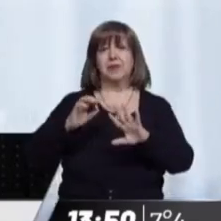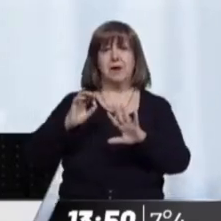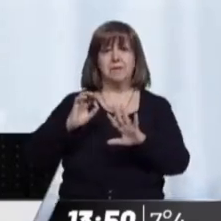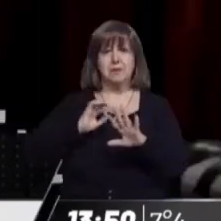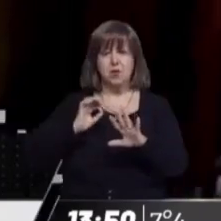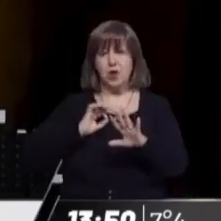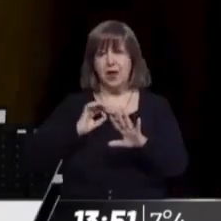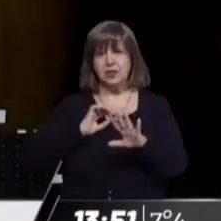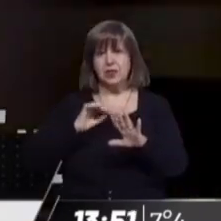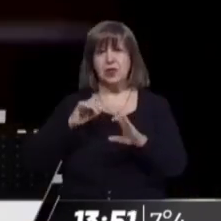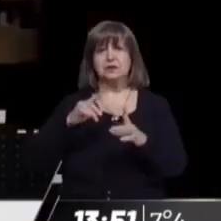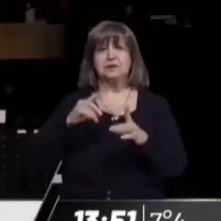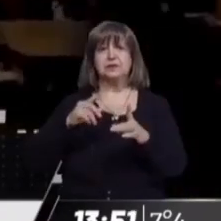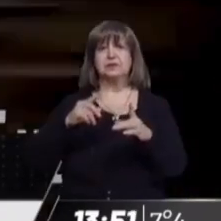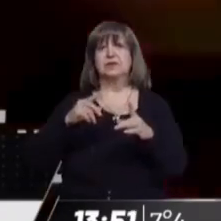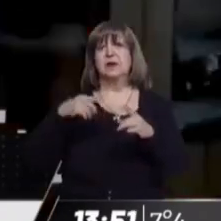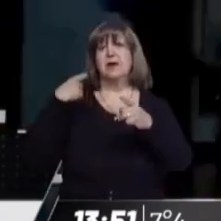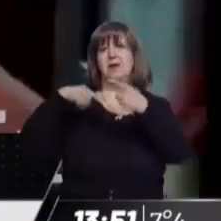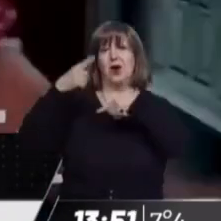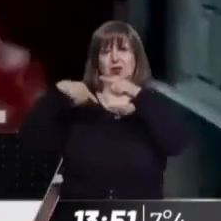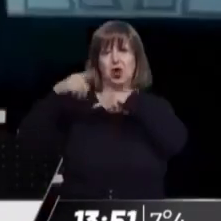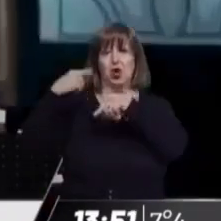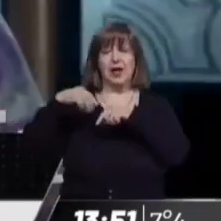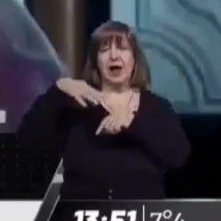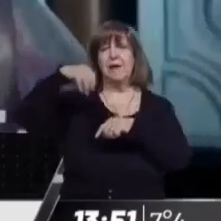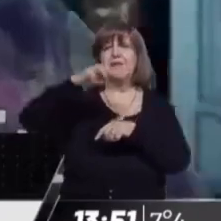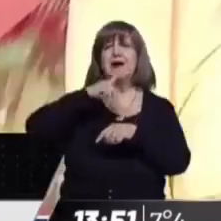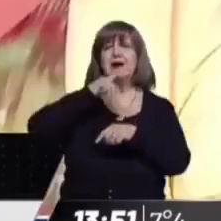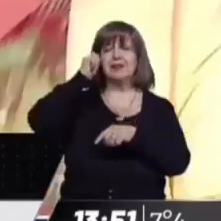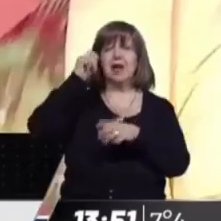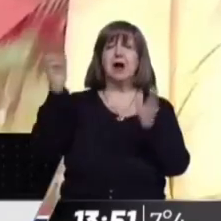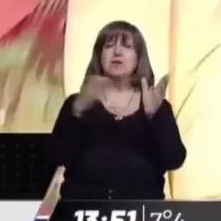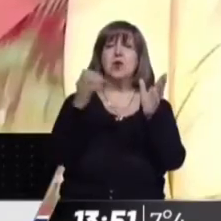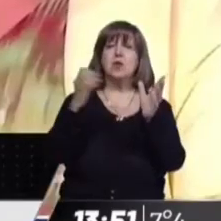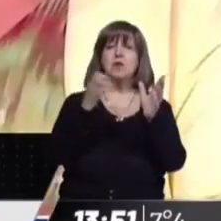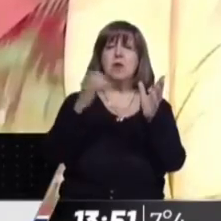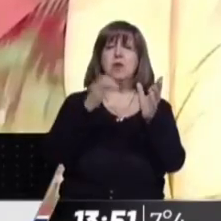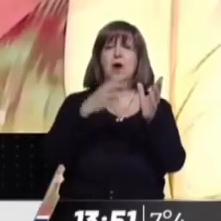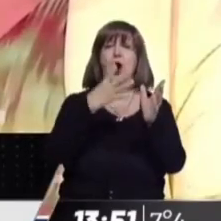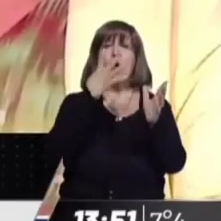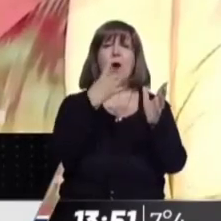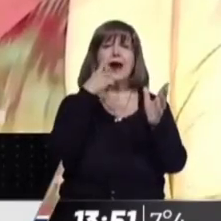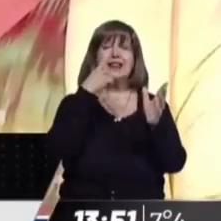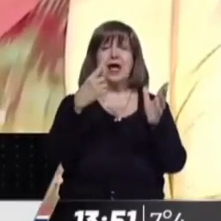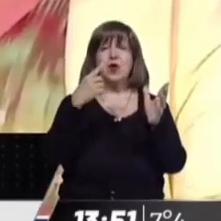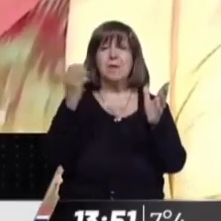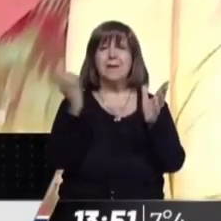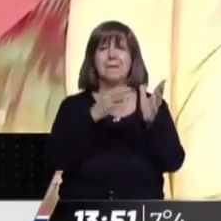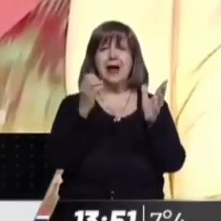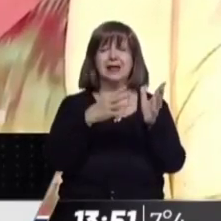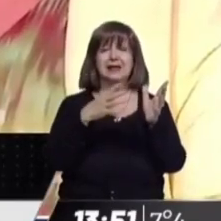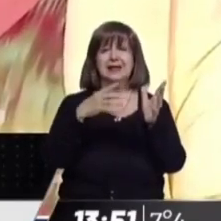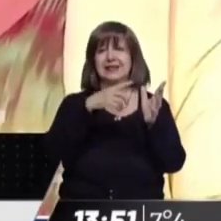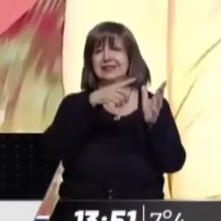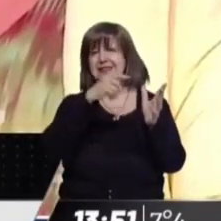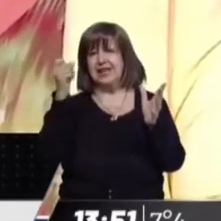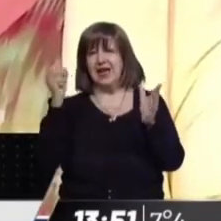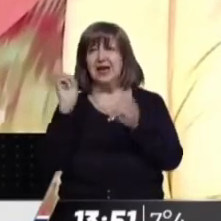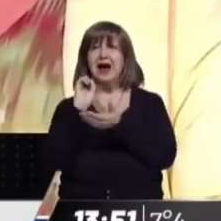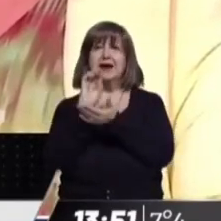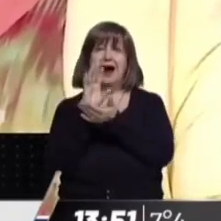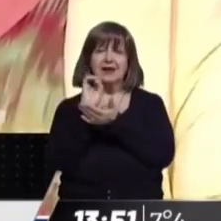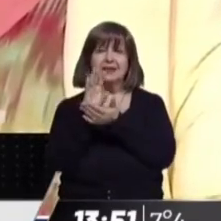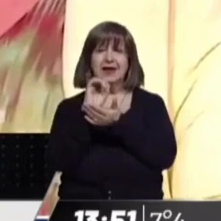los que se transcurre la serie y la historia de su vida, le envió 41.000 mails, 700 tweets, 100 cartas y